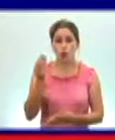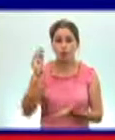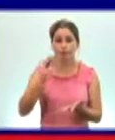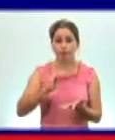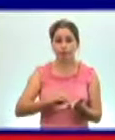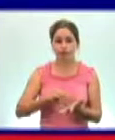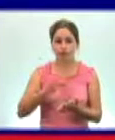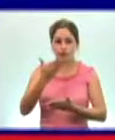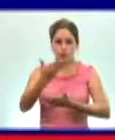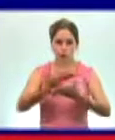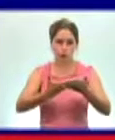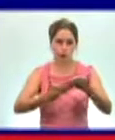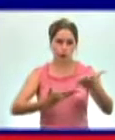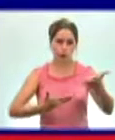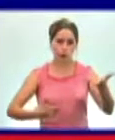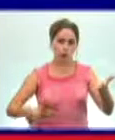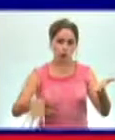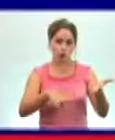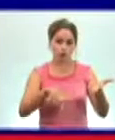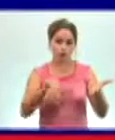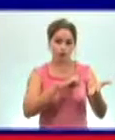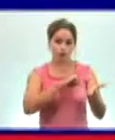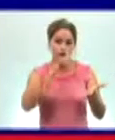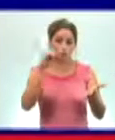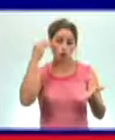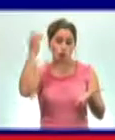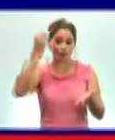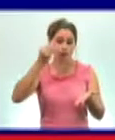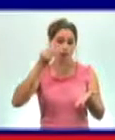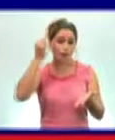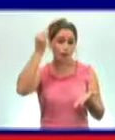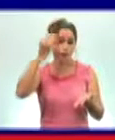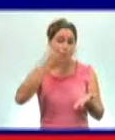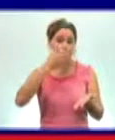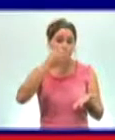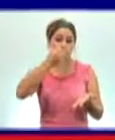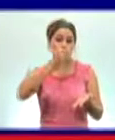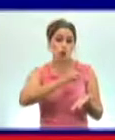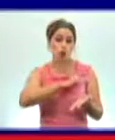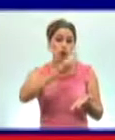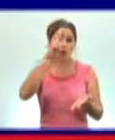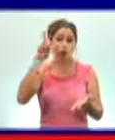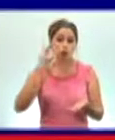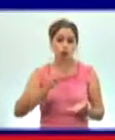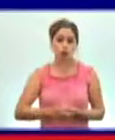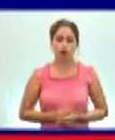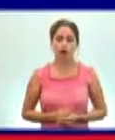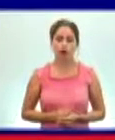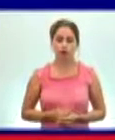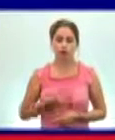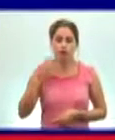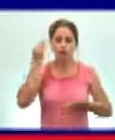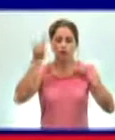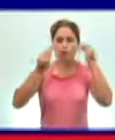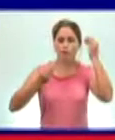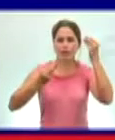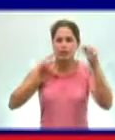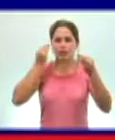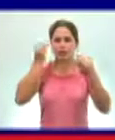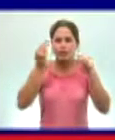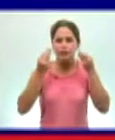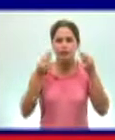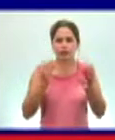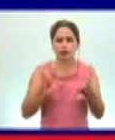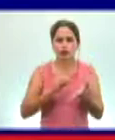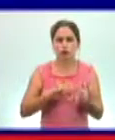un pensamiento orgánico, diría Antonio Gramsci, revolucionario. Es decir, es un pensamiento en el que se articula todos los